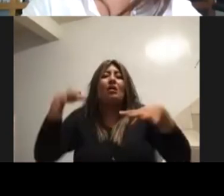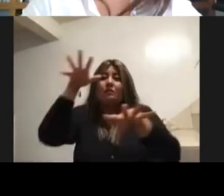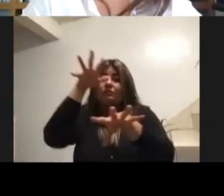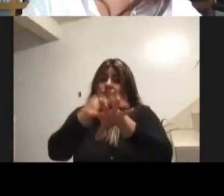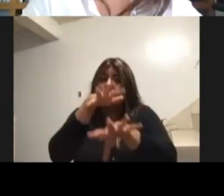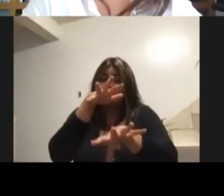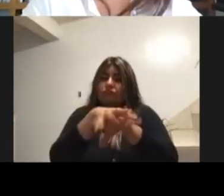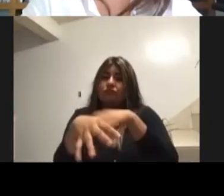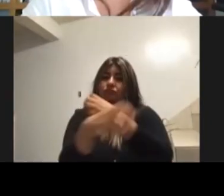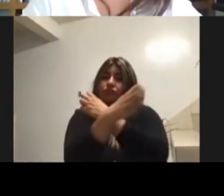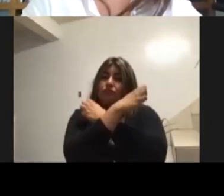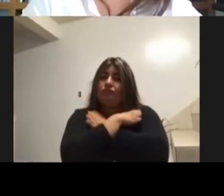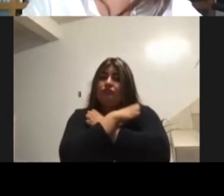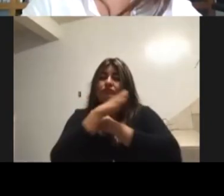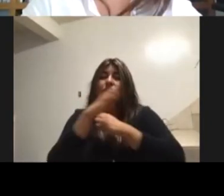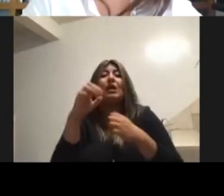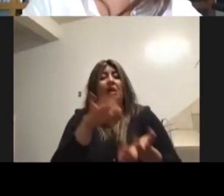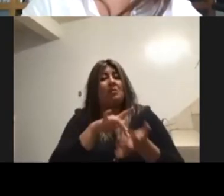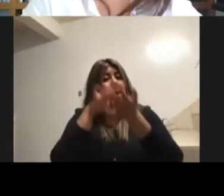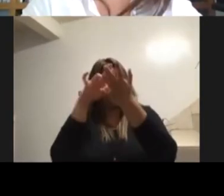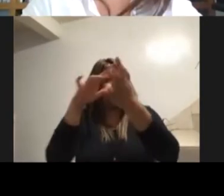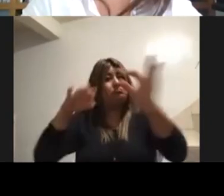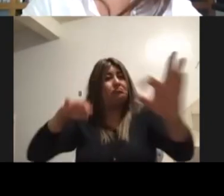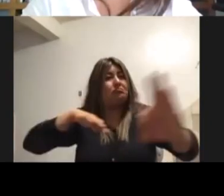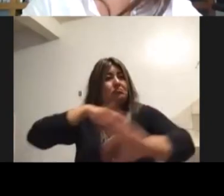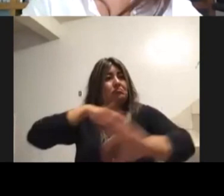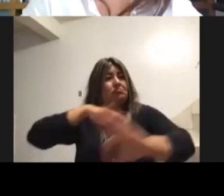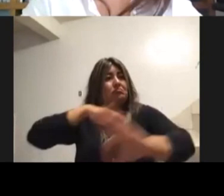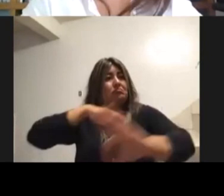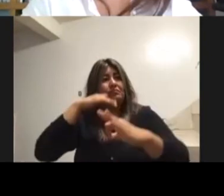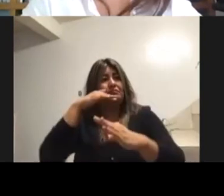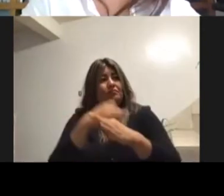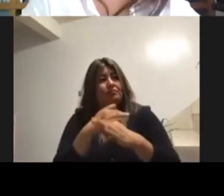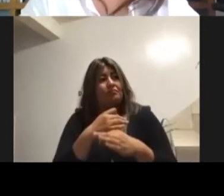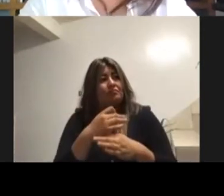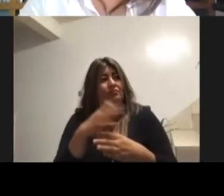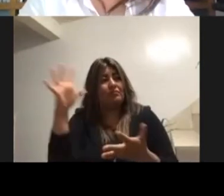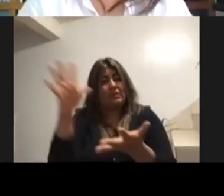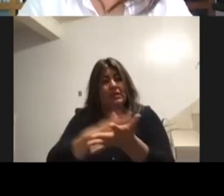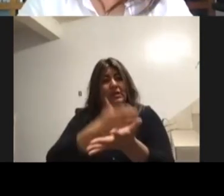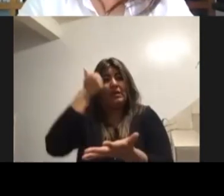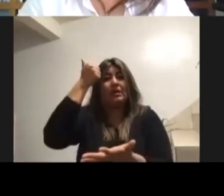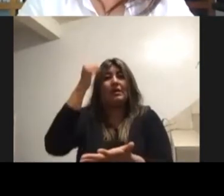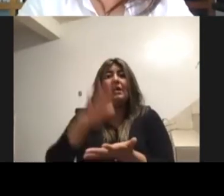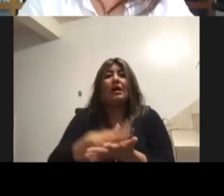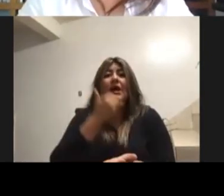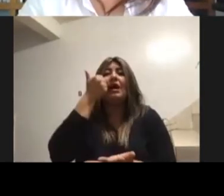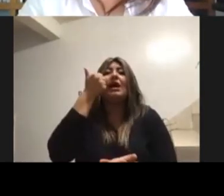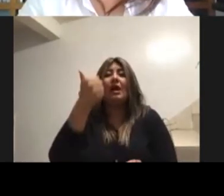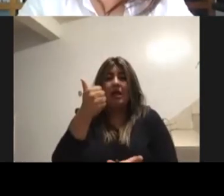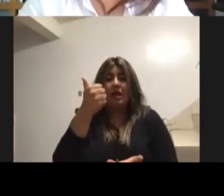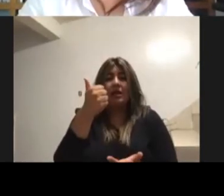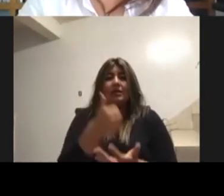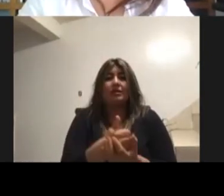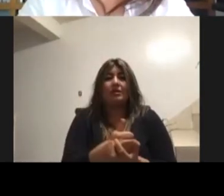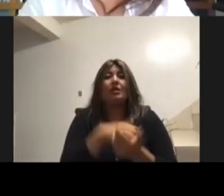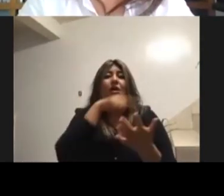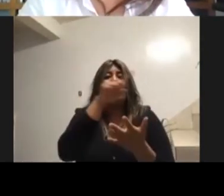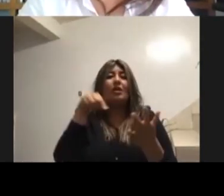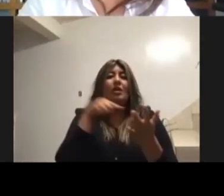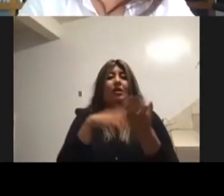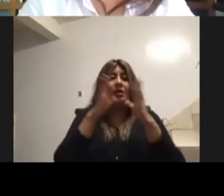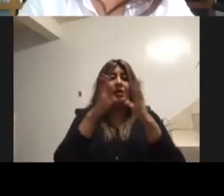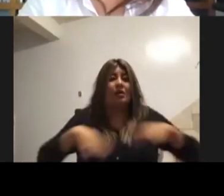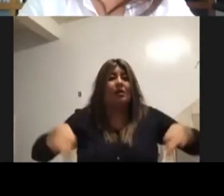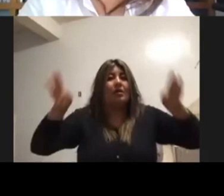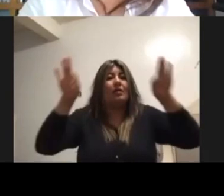todos y todas, ganó no era concurso, pero ganó el lugar más relevante